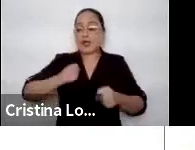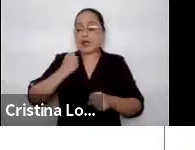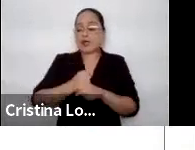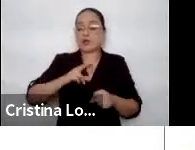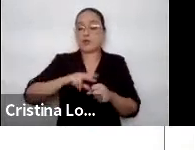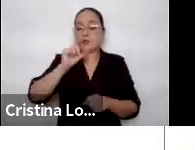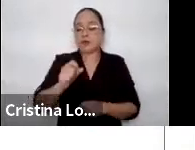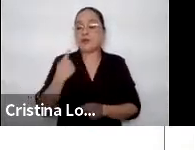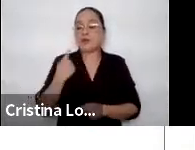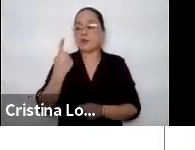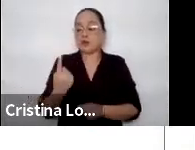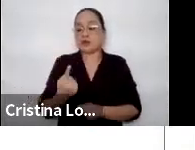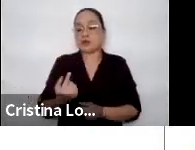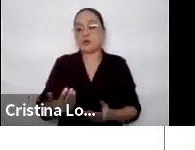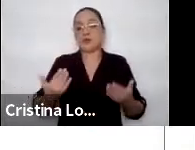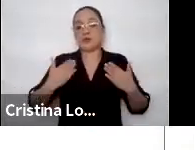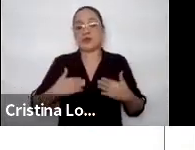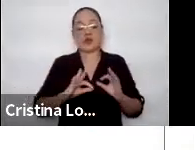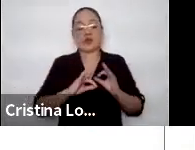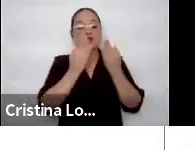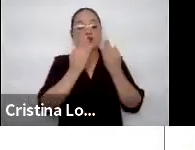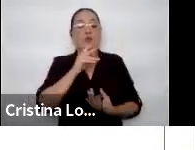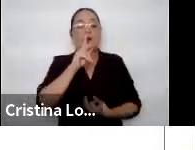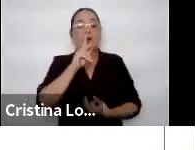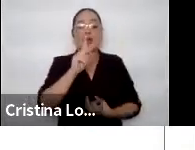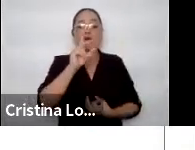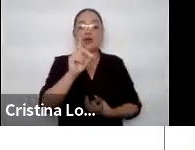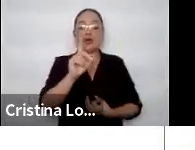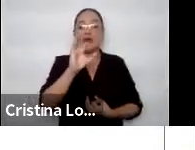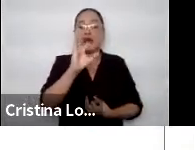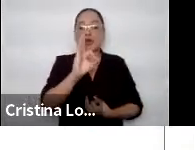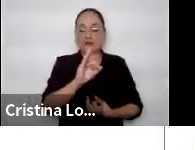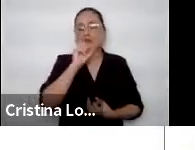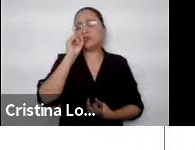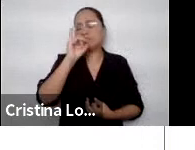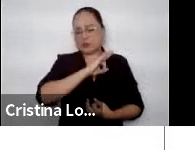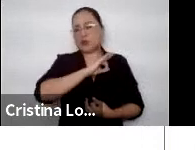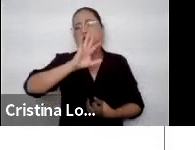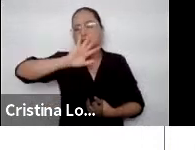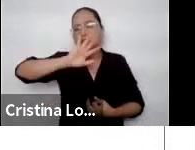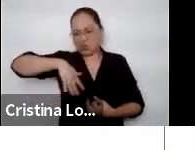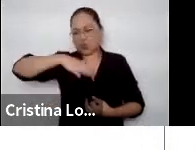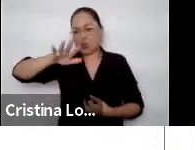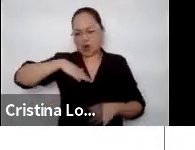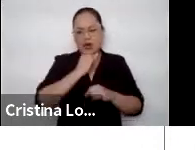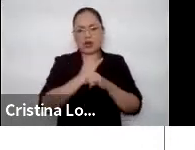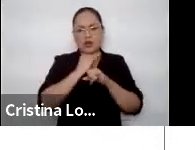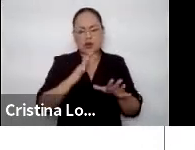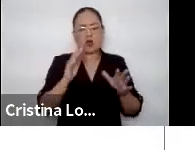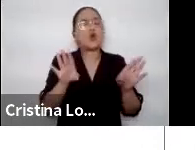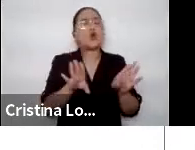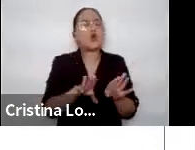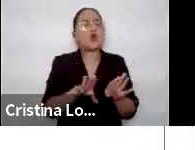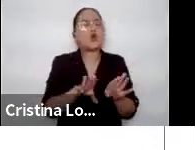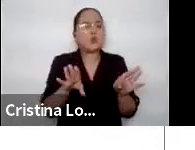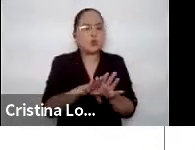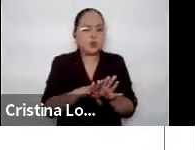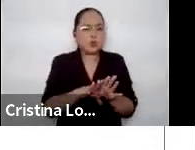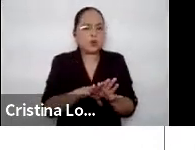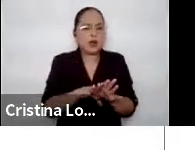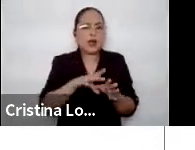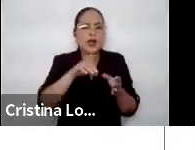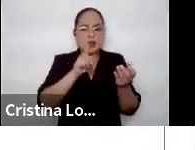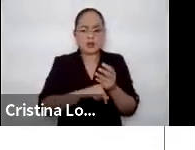de PDF, sí se puede realizar estas búsquedas, ¿sí? A través de